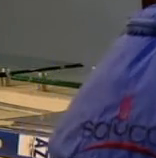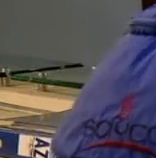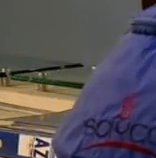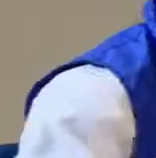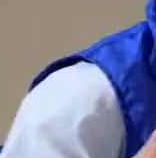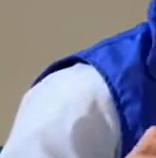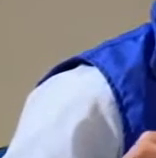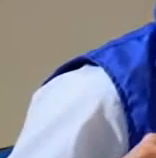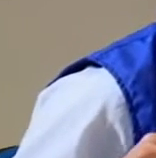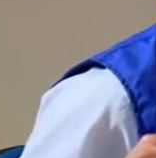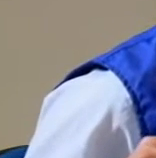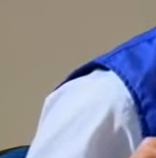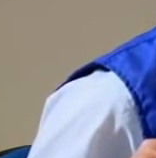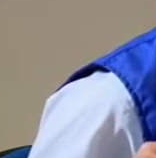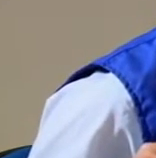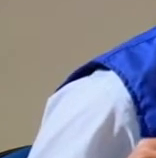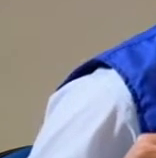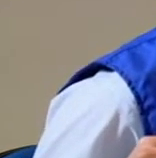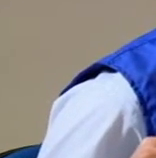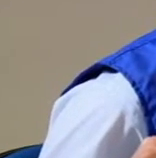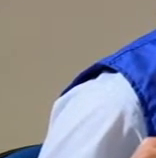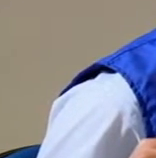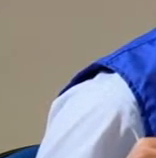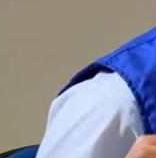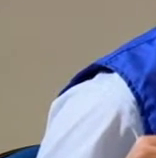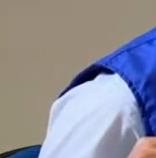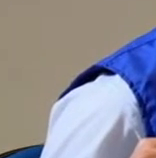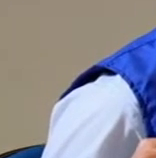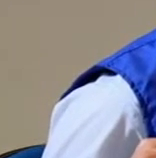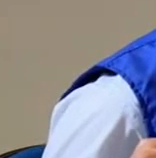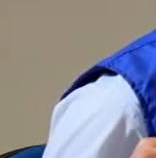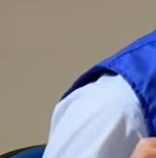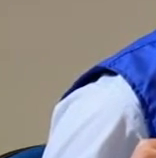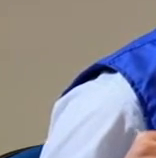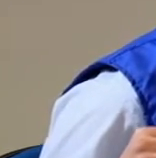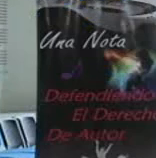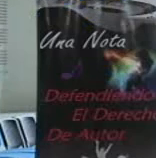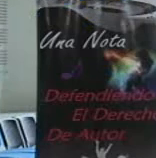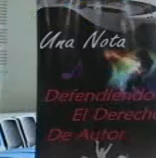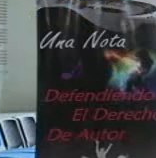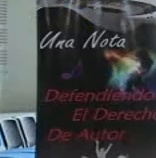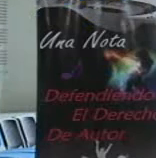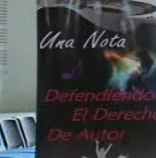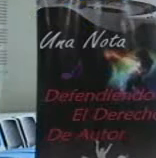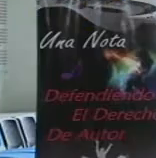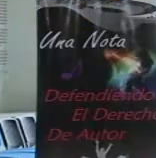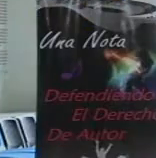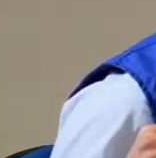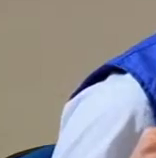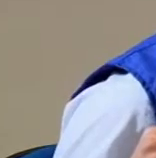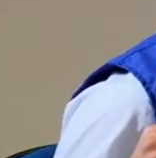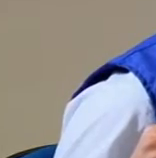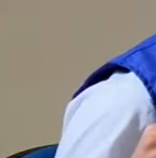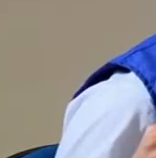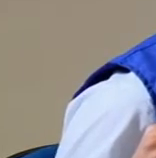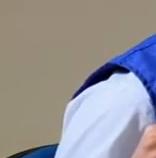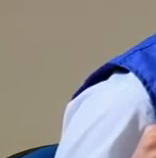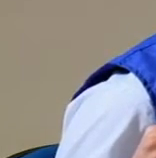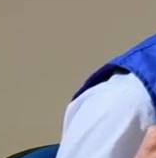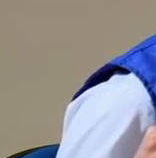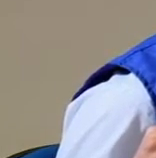impuesto de Saico. Saico no cobra impuestos. Saico cobra a los usuarios de la música el derecho que tienen sus socios, autores